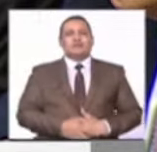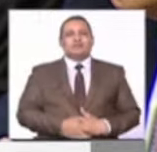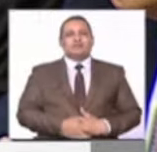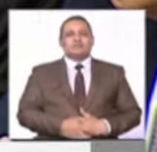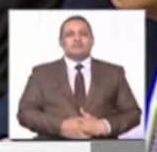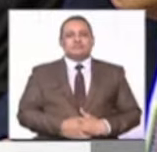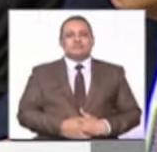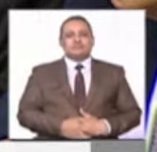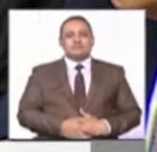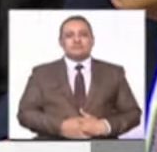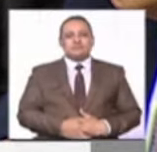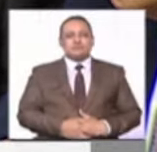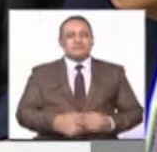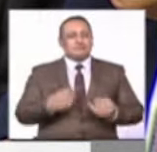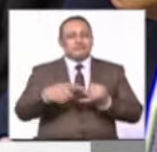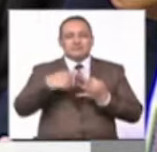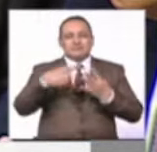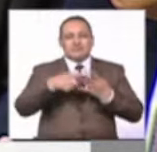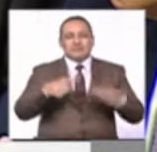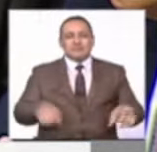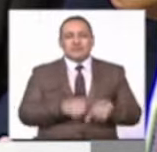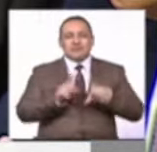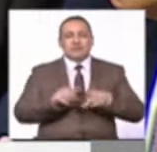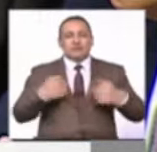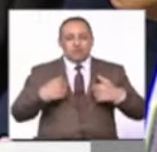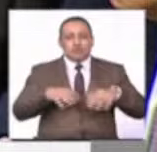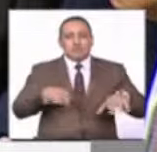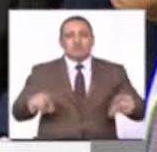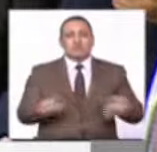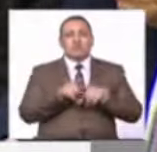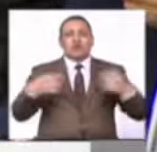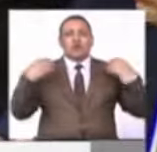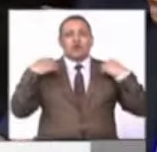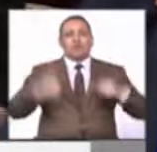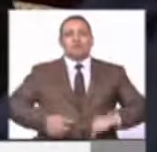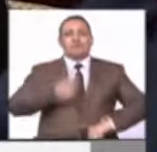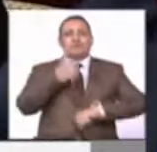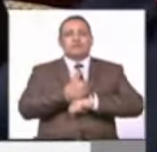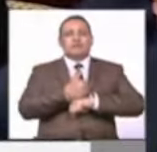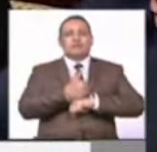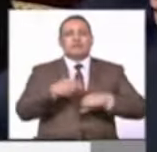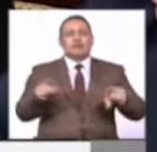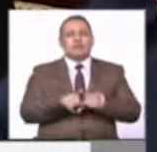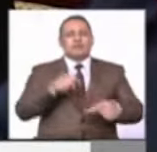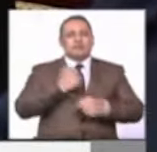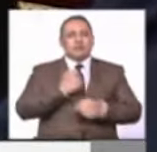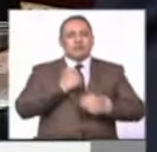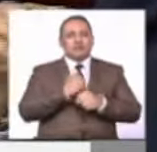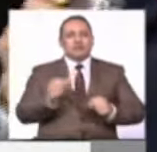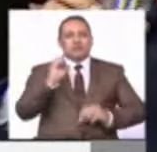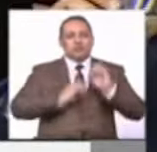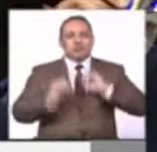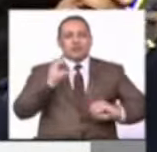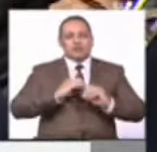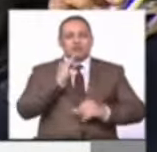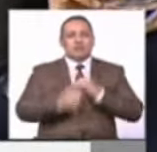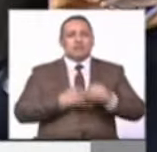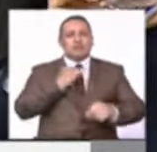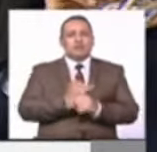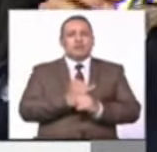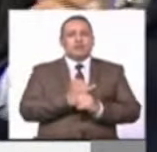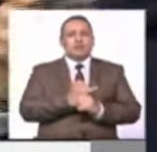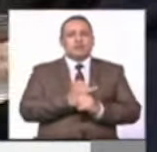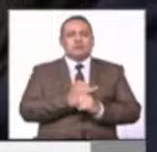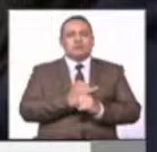deiner en fin lo mismo hice cuando fui oficial en funciones de un organismo internacional